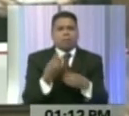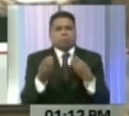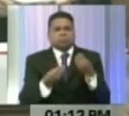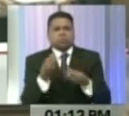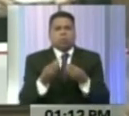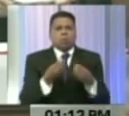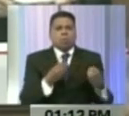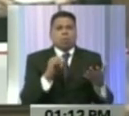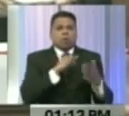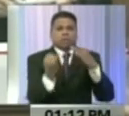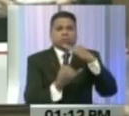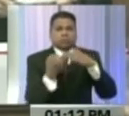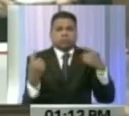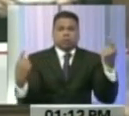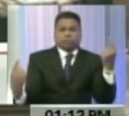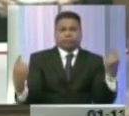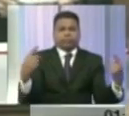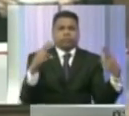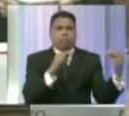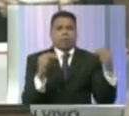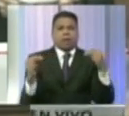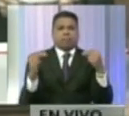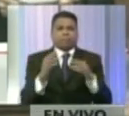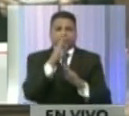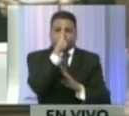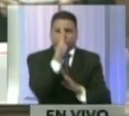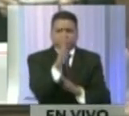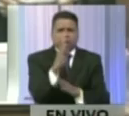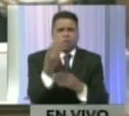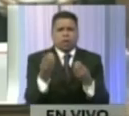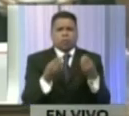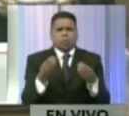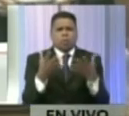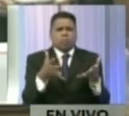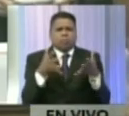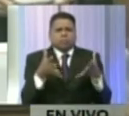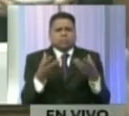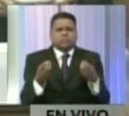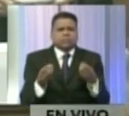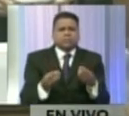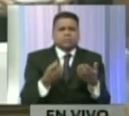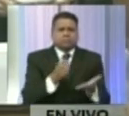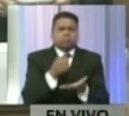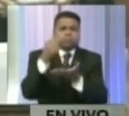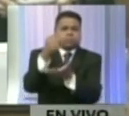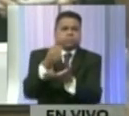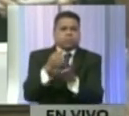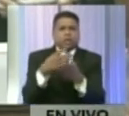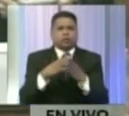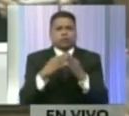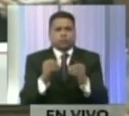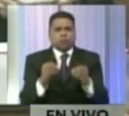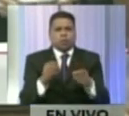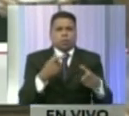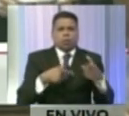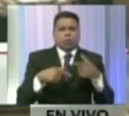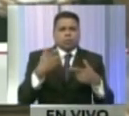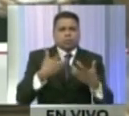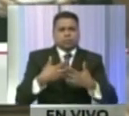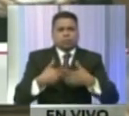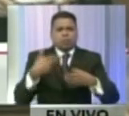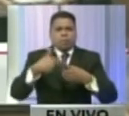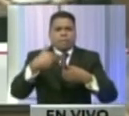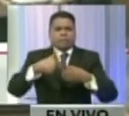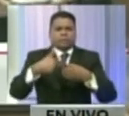instituciones involucradas para orientar la realización de inversiones en la infraestructura de las aduanas, revisión de la ley de